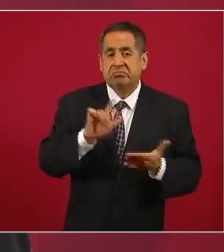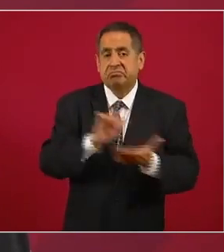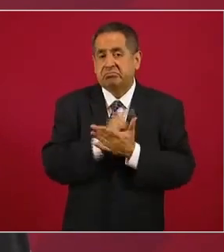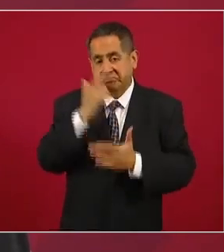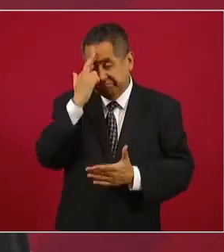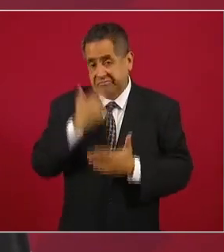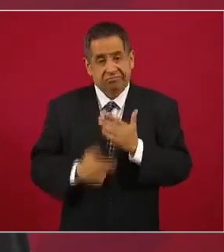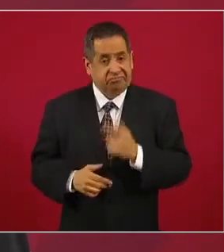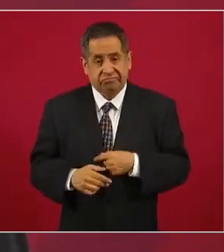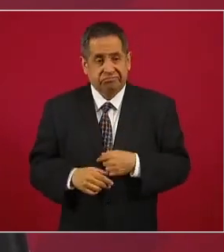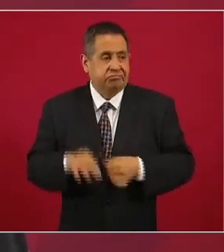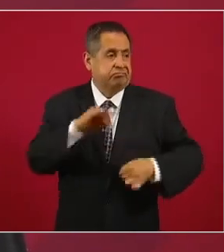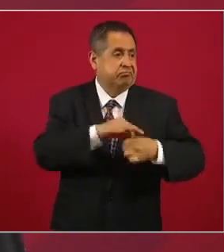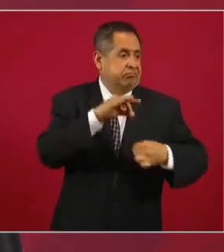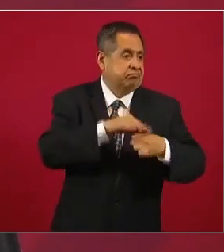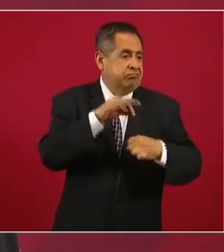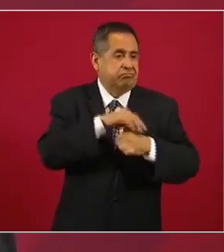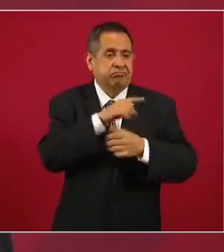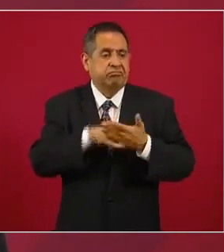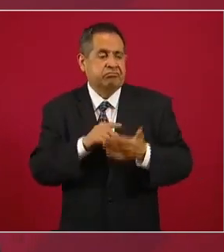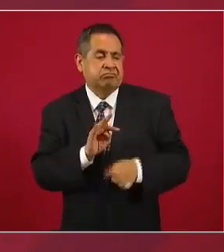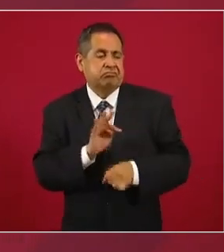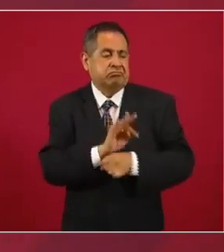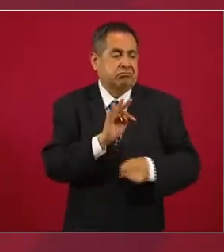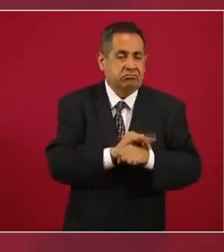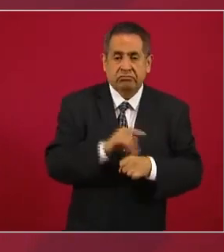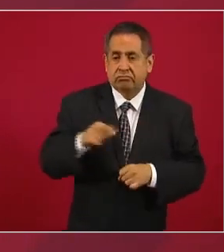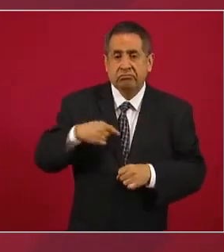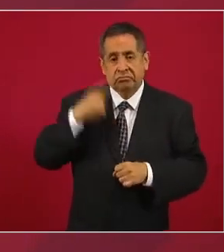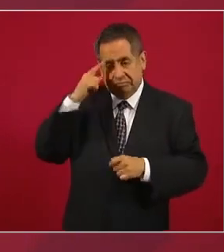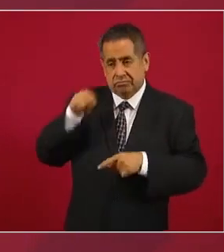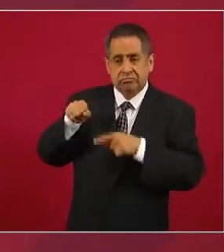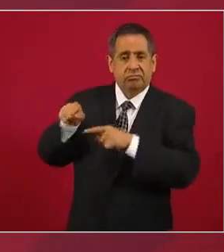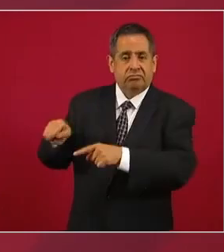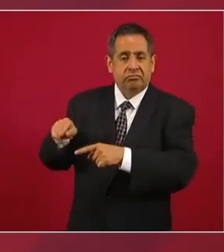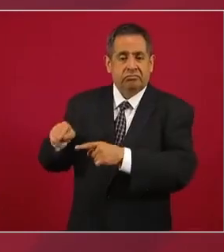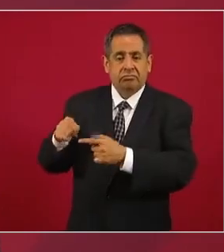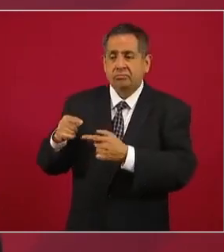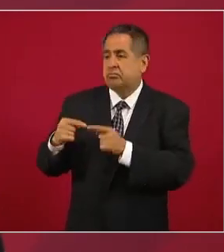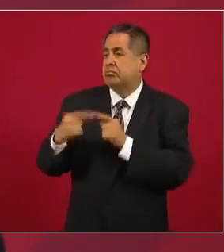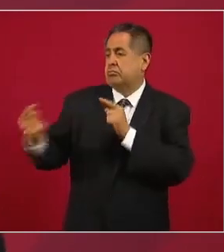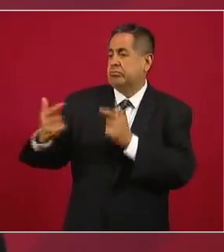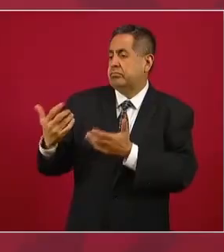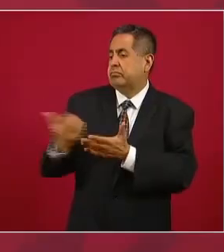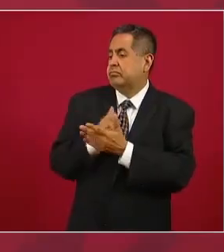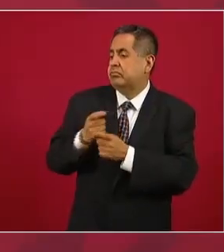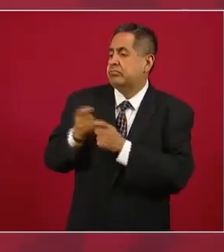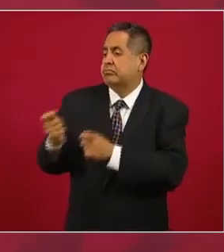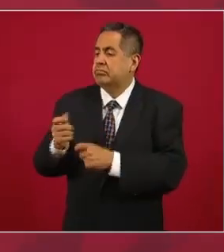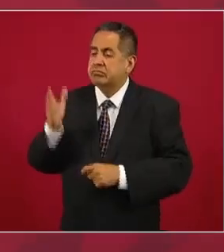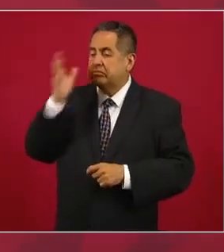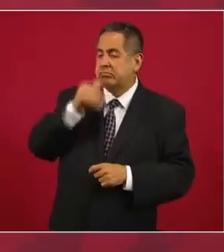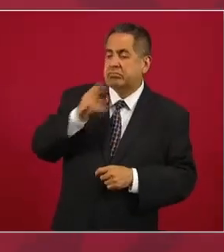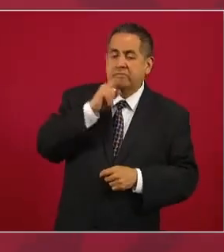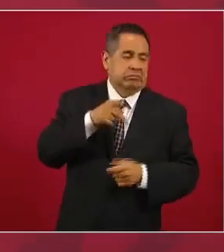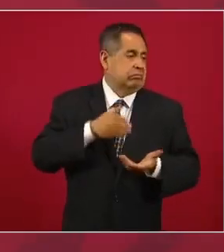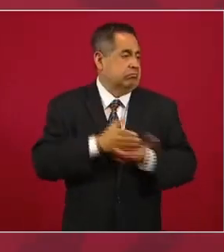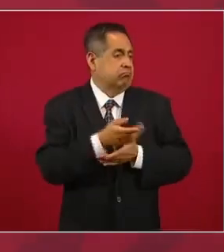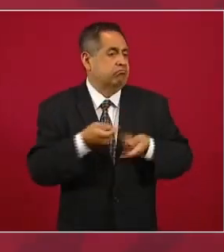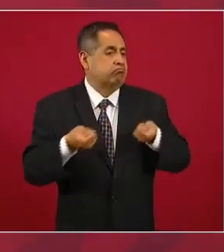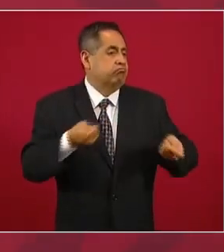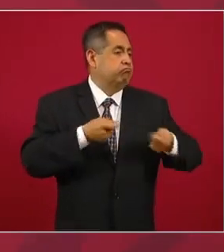el proceso electoral a fin de impedir el triunfo de la oposición.